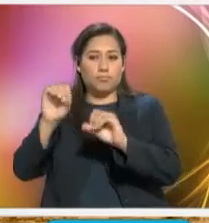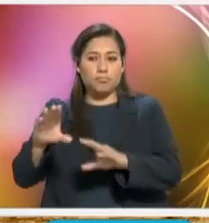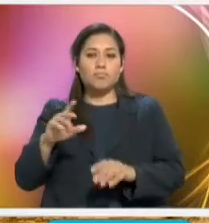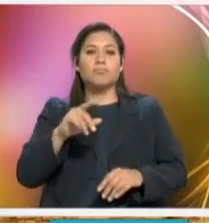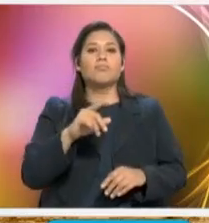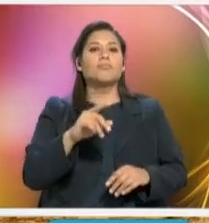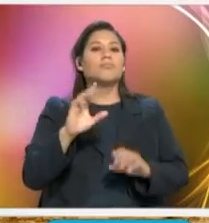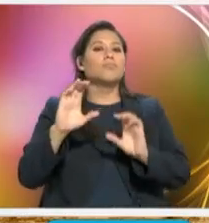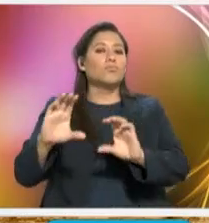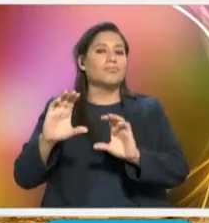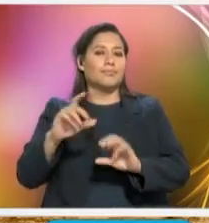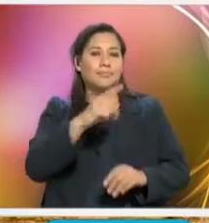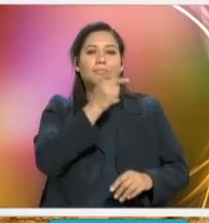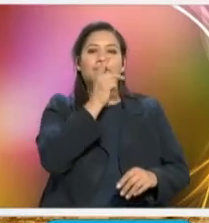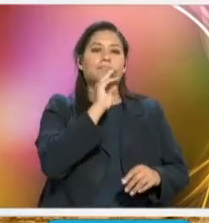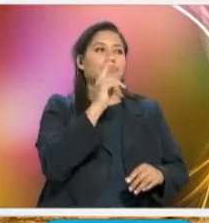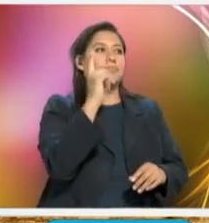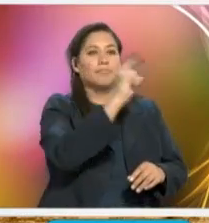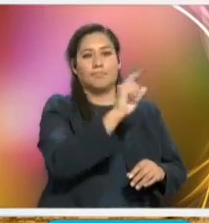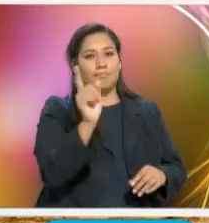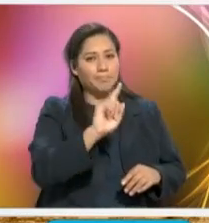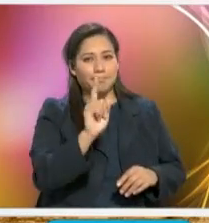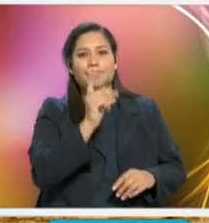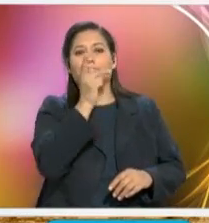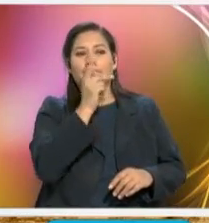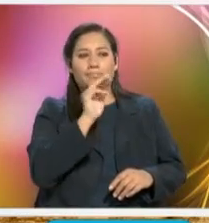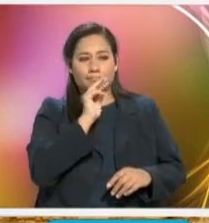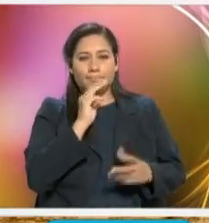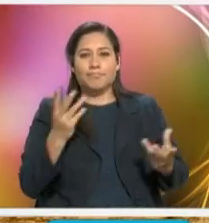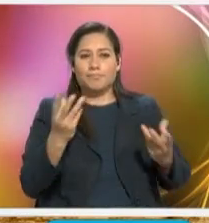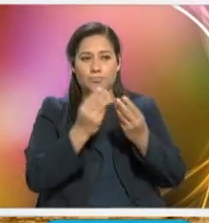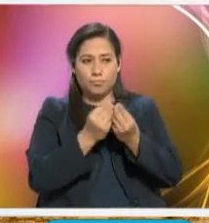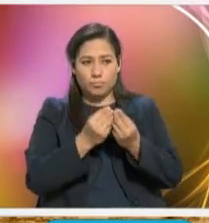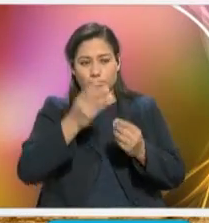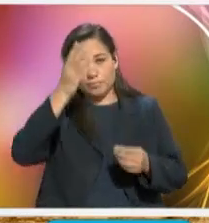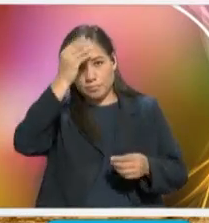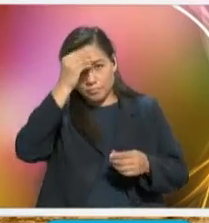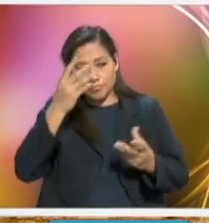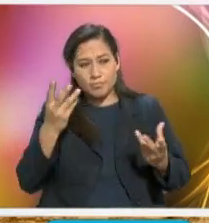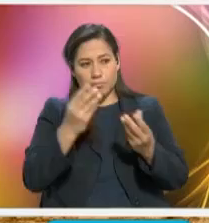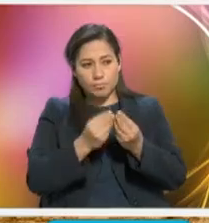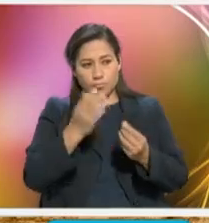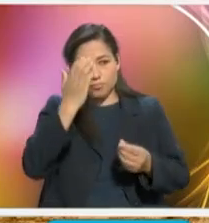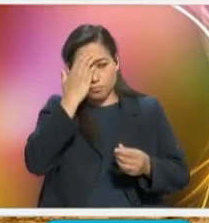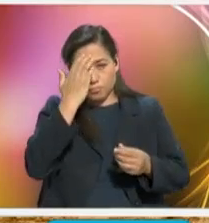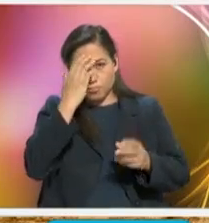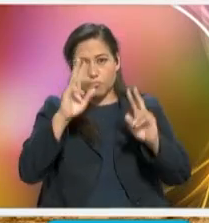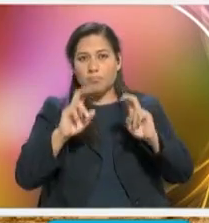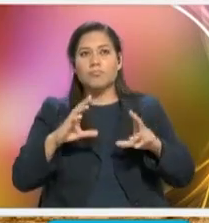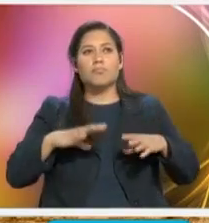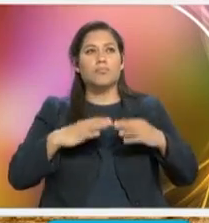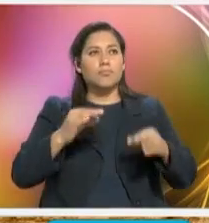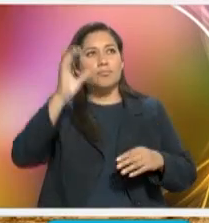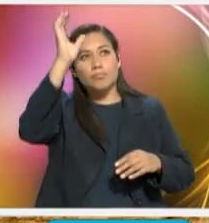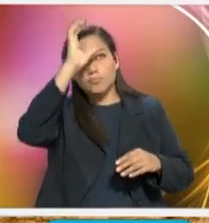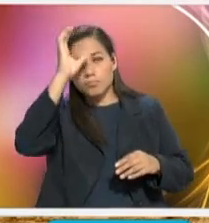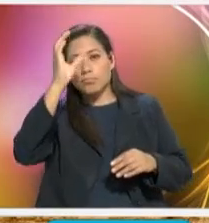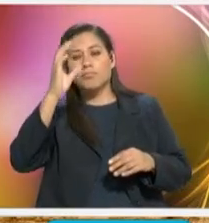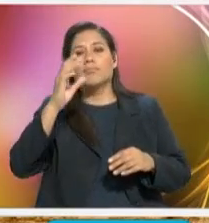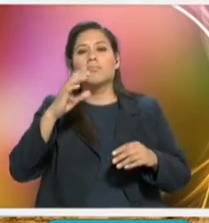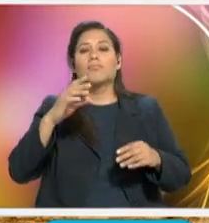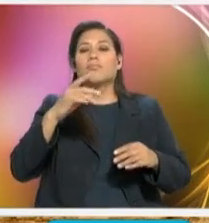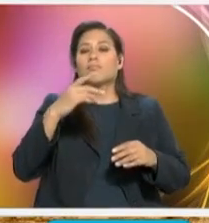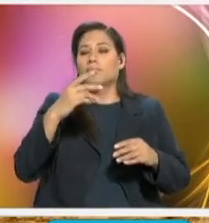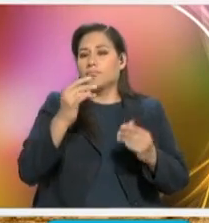especie de guardería, sino que los padres los tienen que acompañar, entonces aprenden y conocen juntos todo el tema de patrimonio, cultura y ciencia. Además